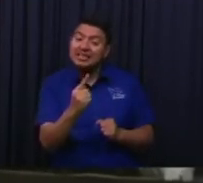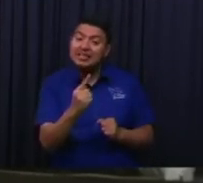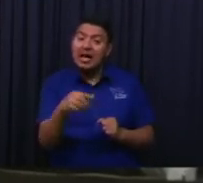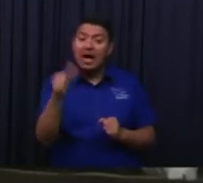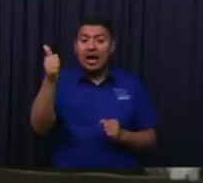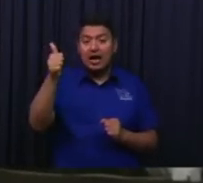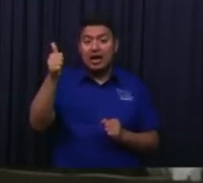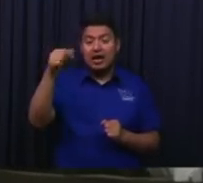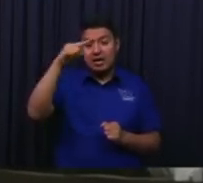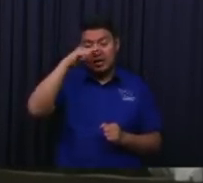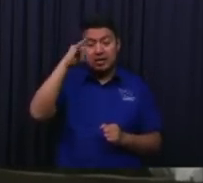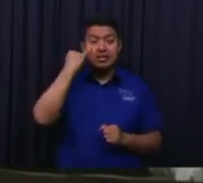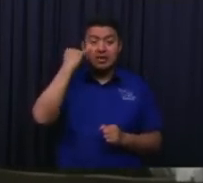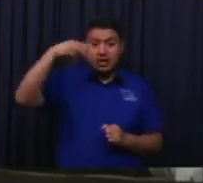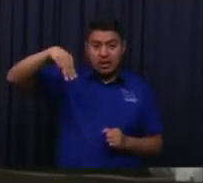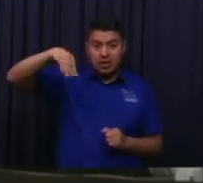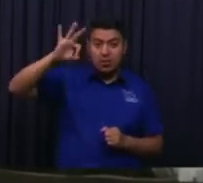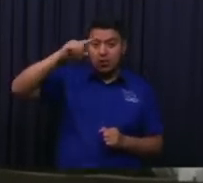de las enfermedades,